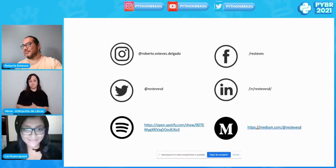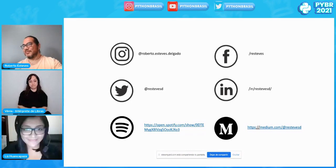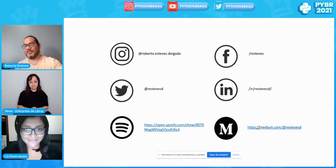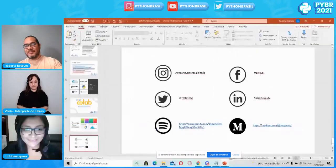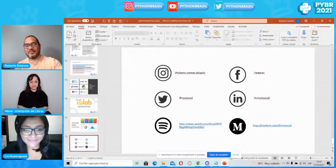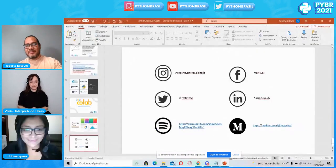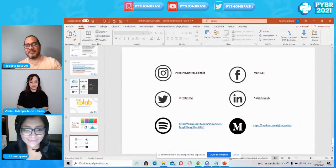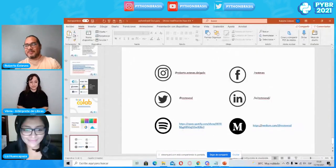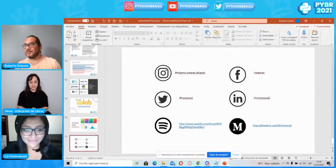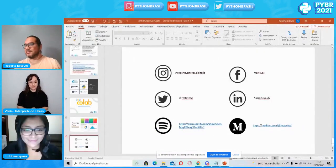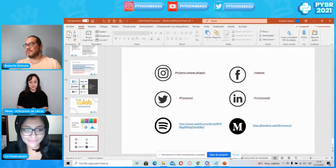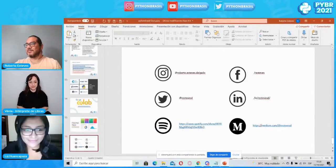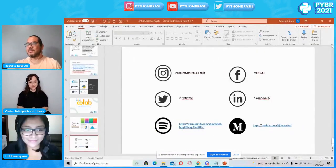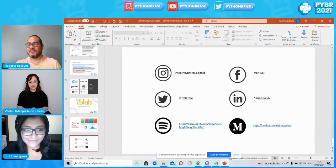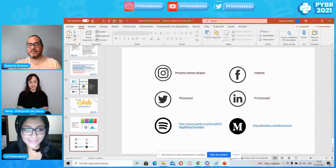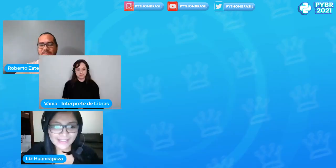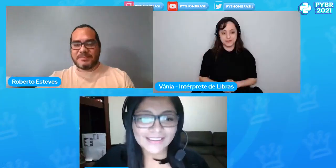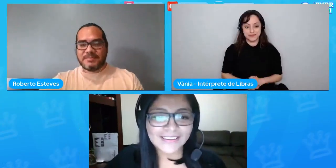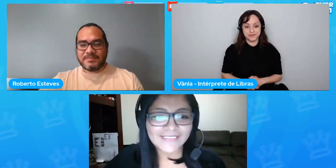todos.